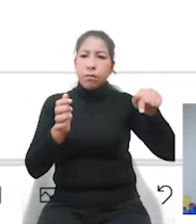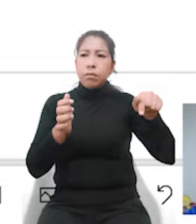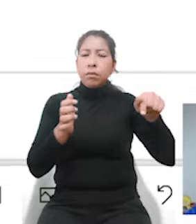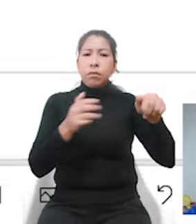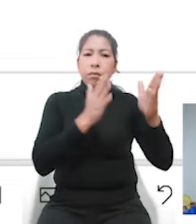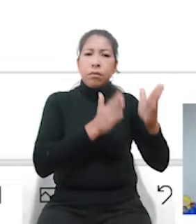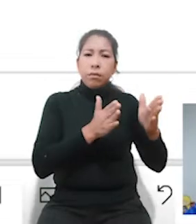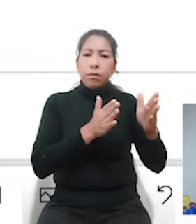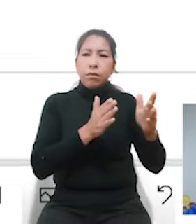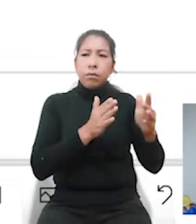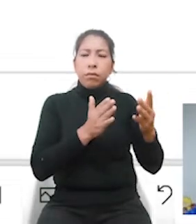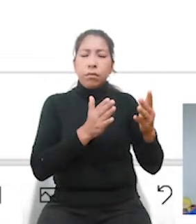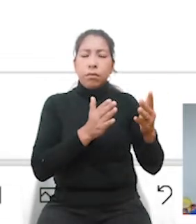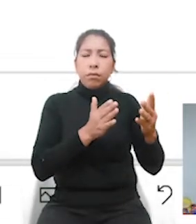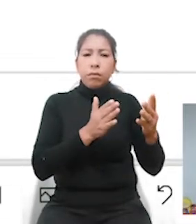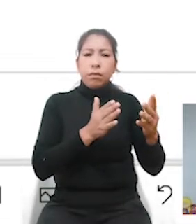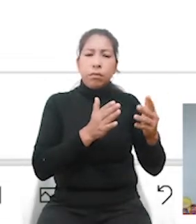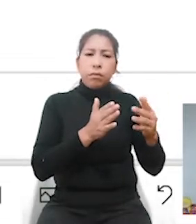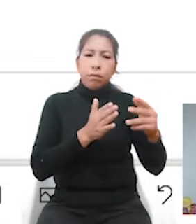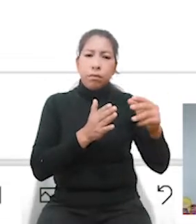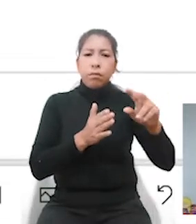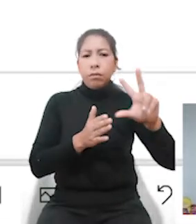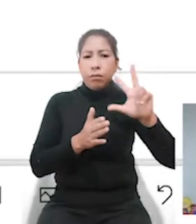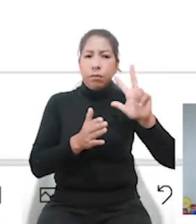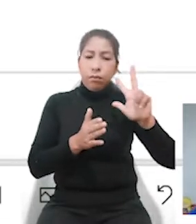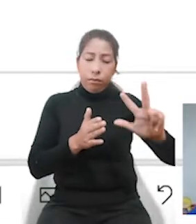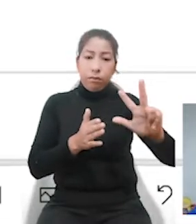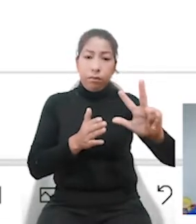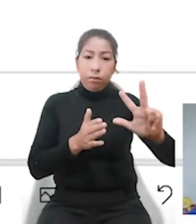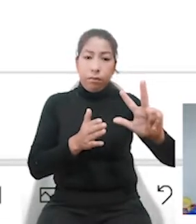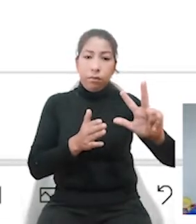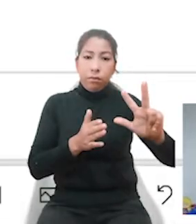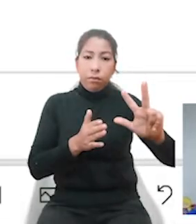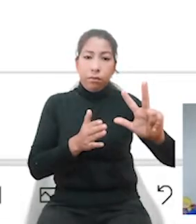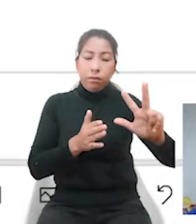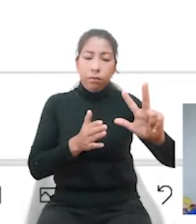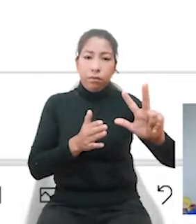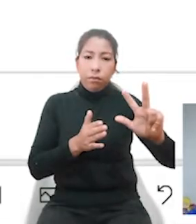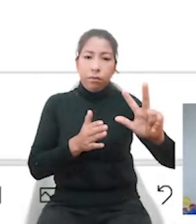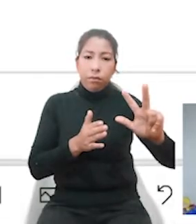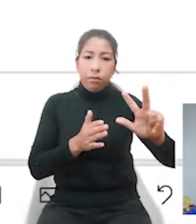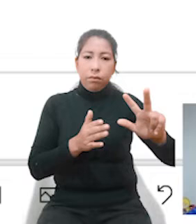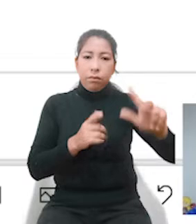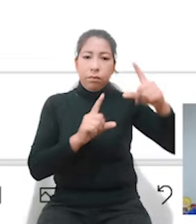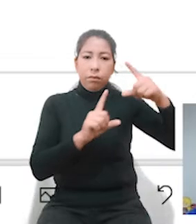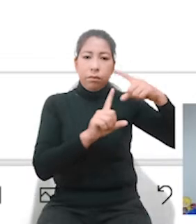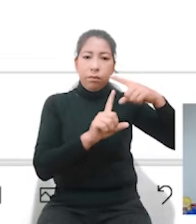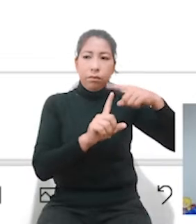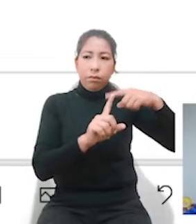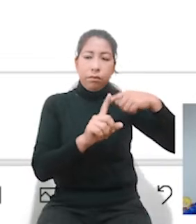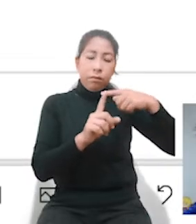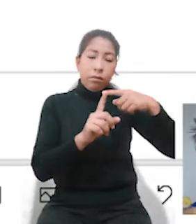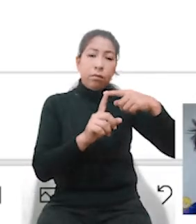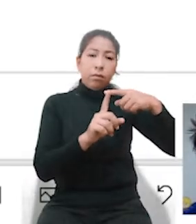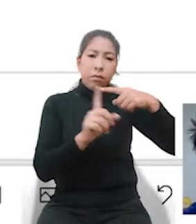segundo miembro, el resultado de la raíz cuadrada de 9, o sea 9 elevado a un medio, es 3.